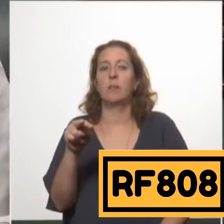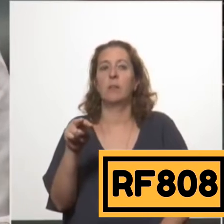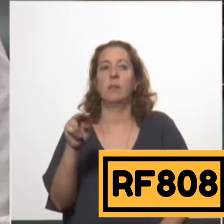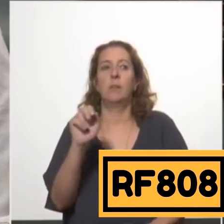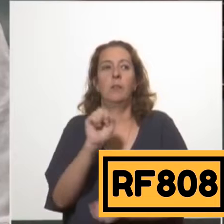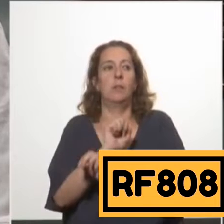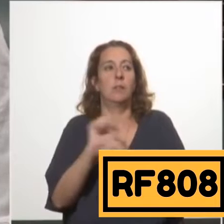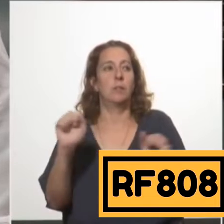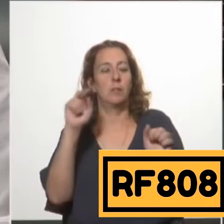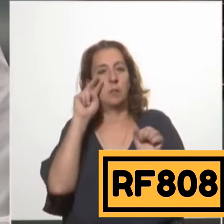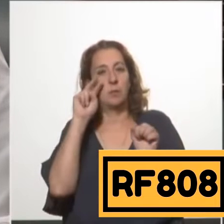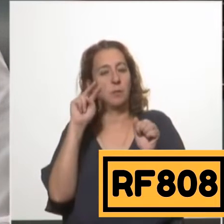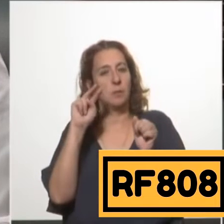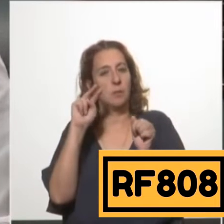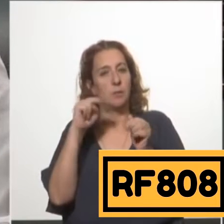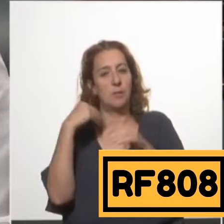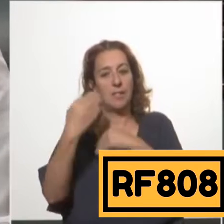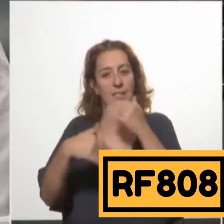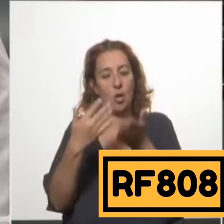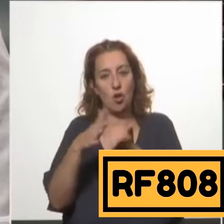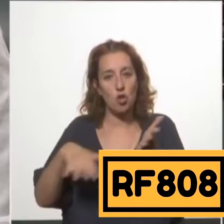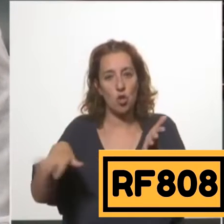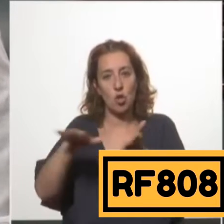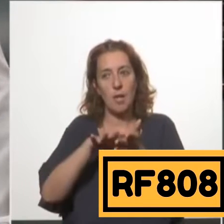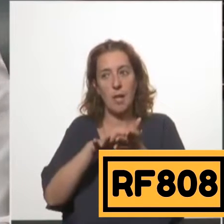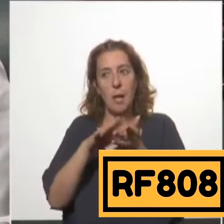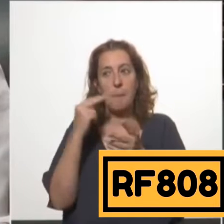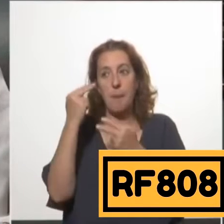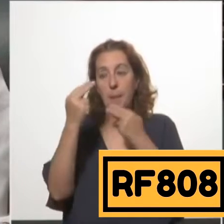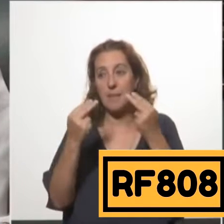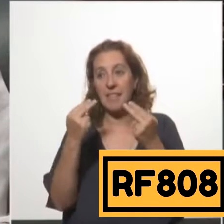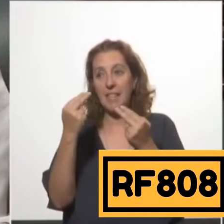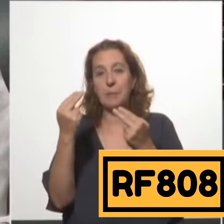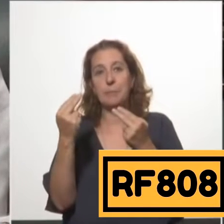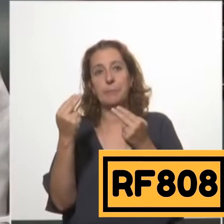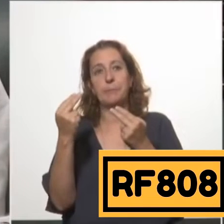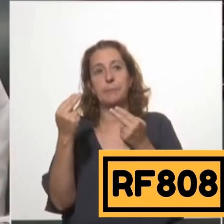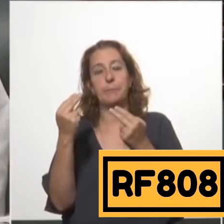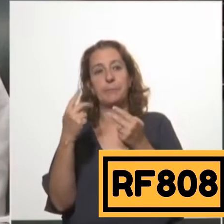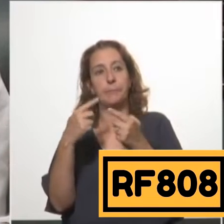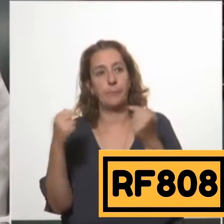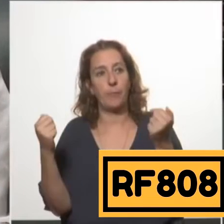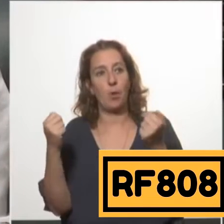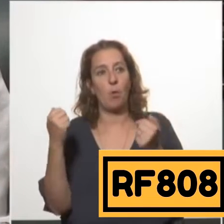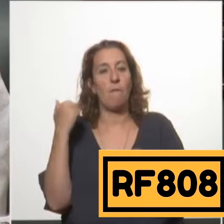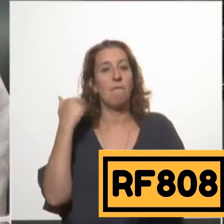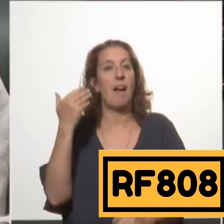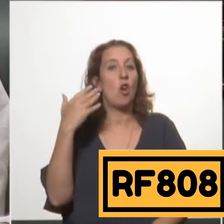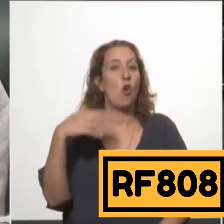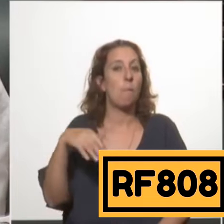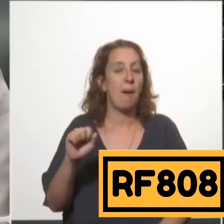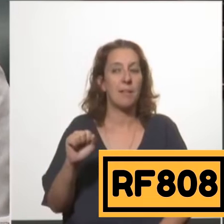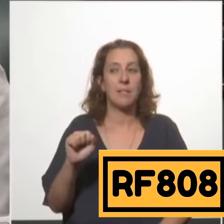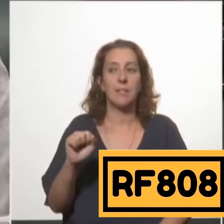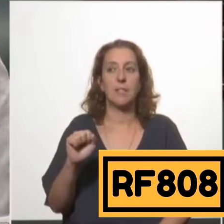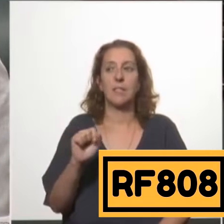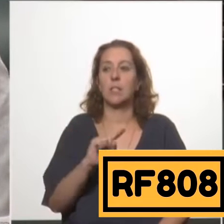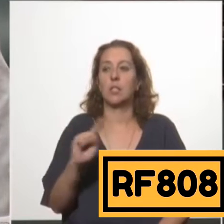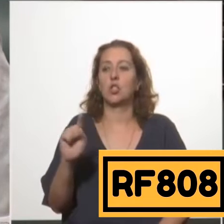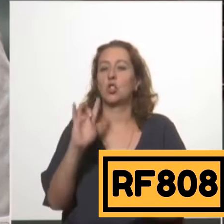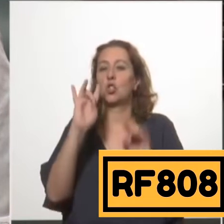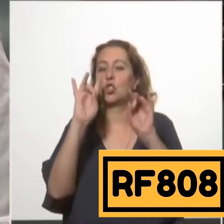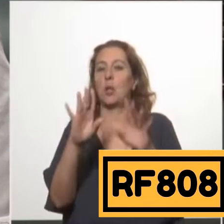regional y le permita a los productos que tienen un mayor valor, no solo en